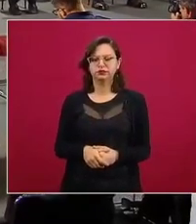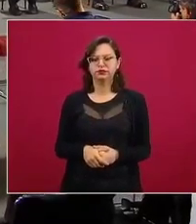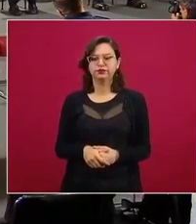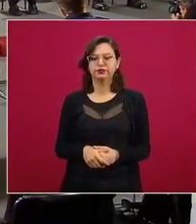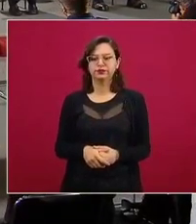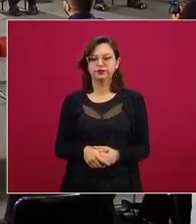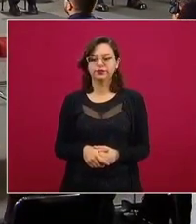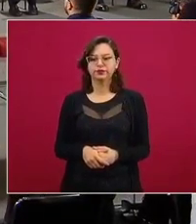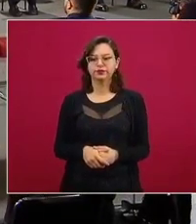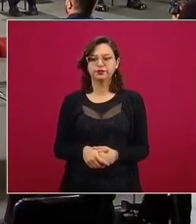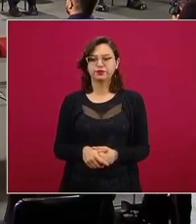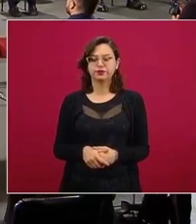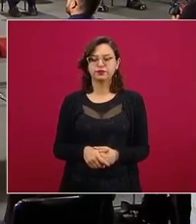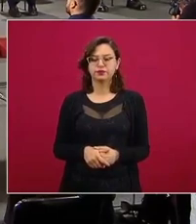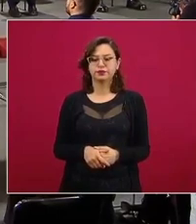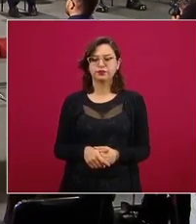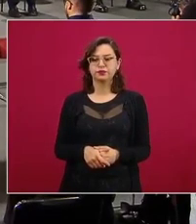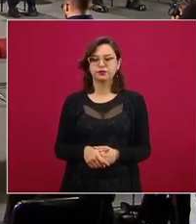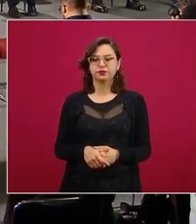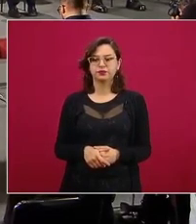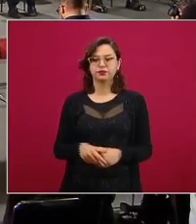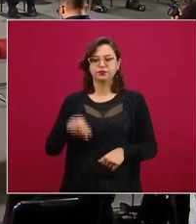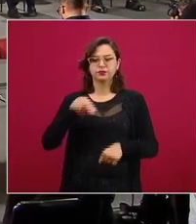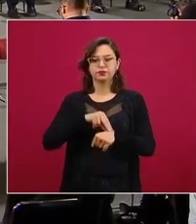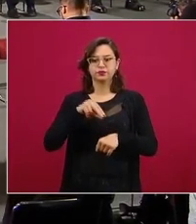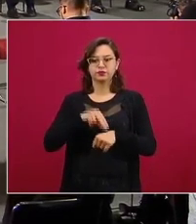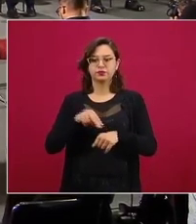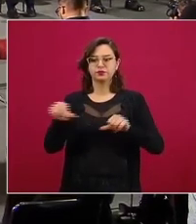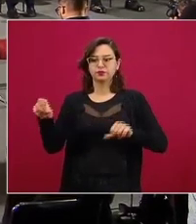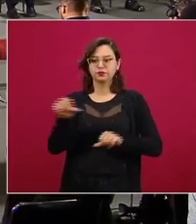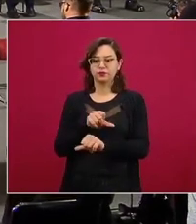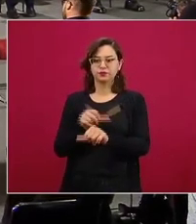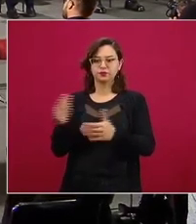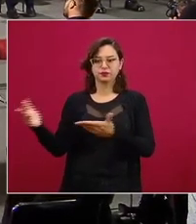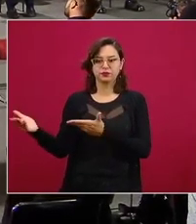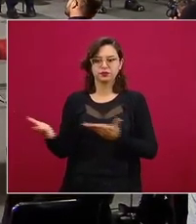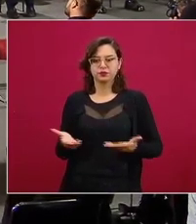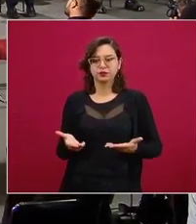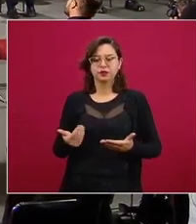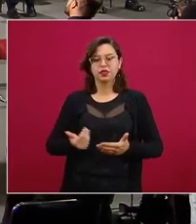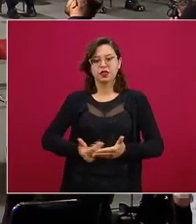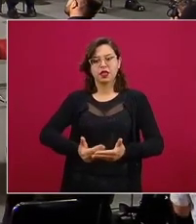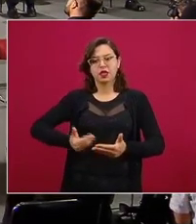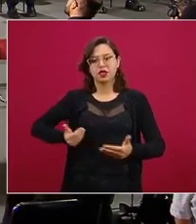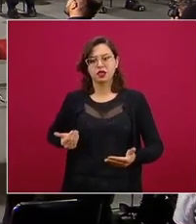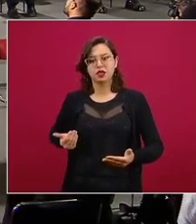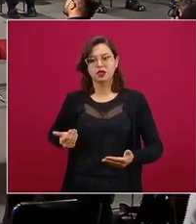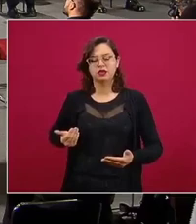Antes de darle la palabra al doctor, quiero